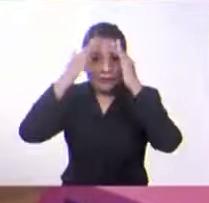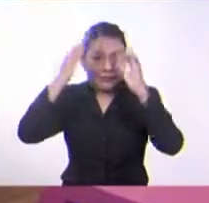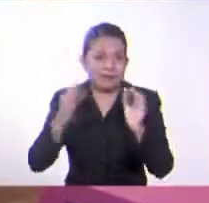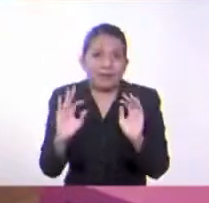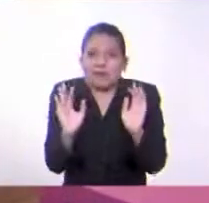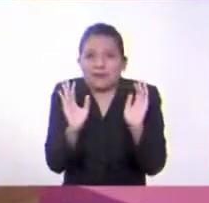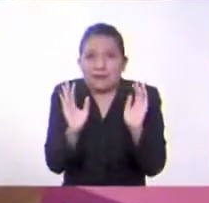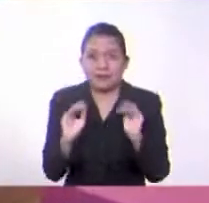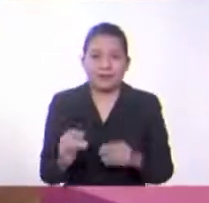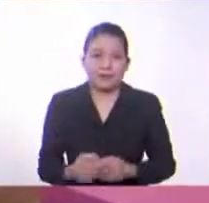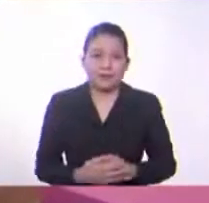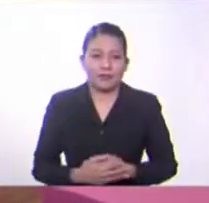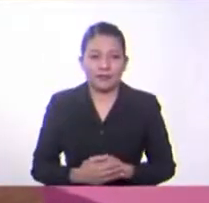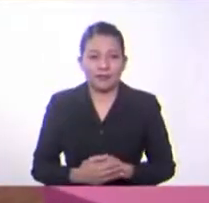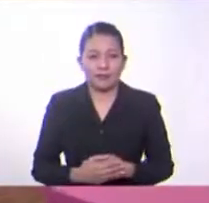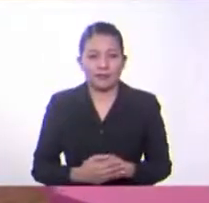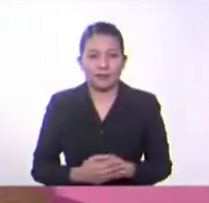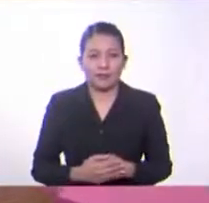duplica.